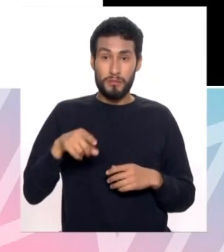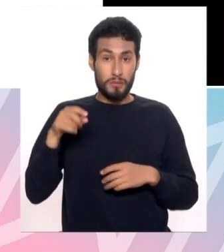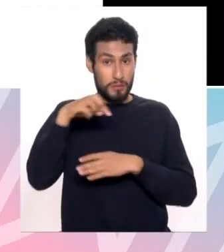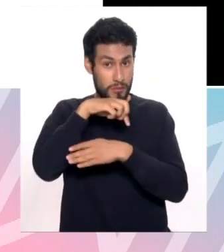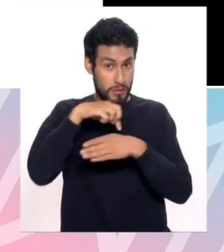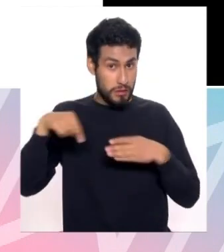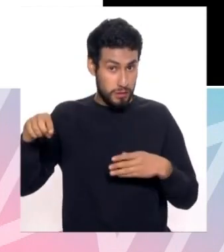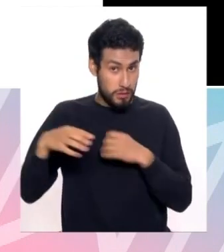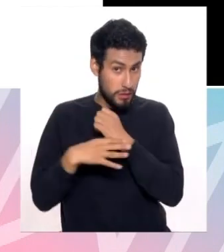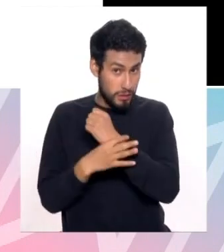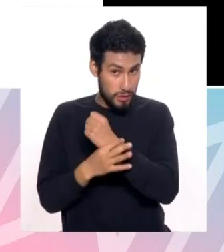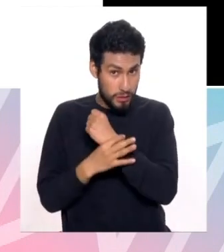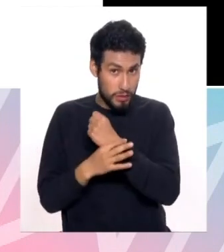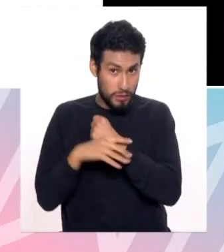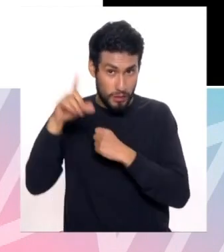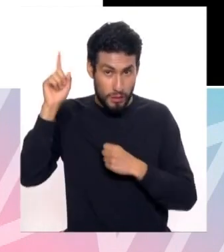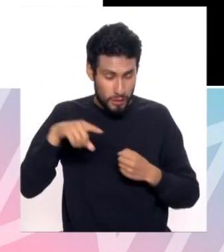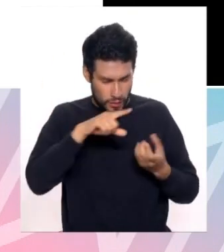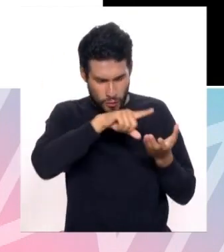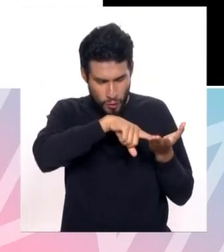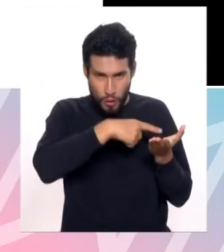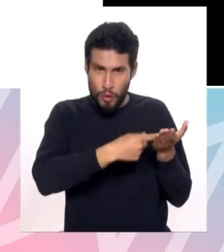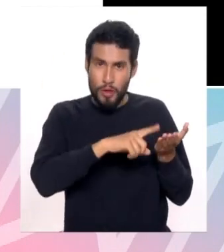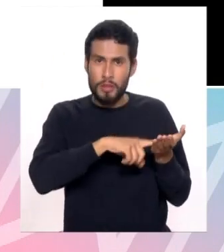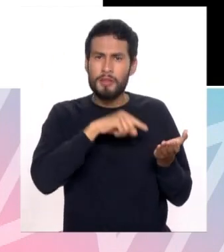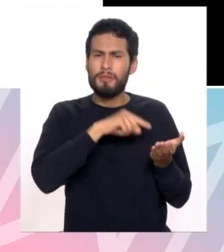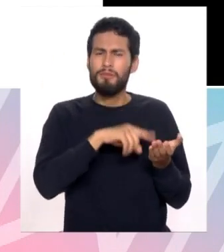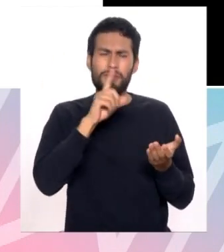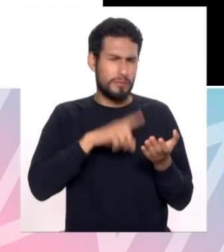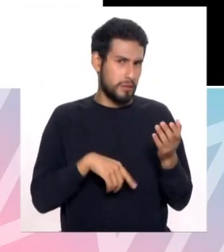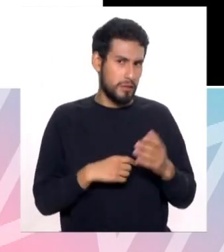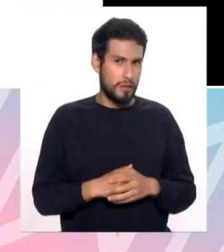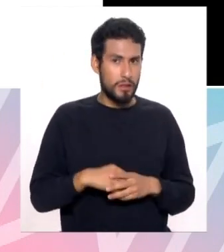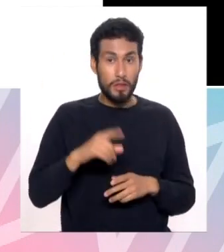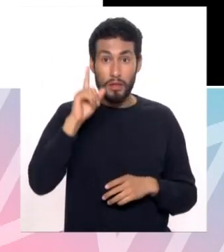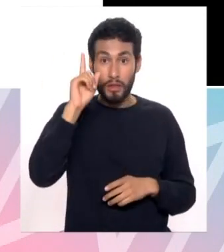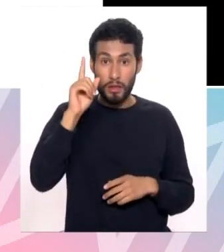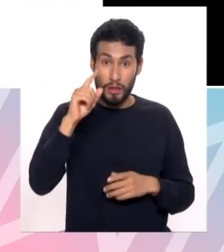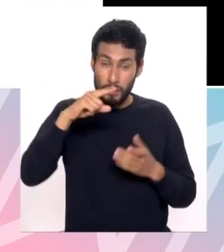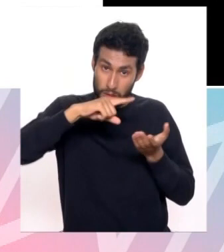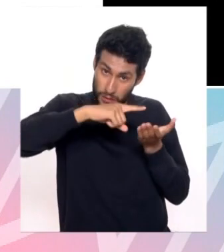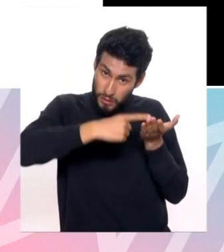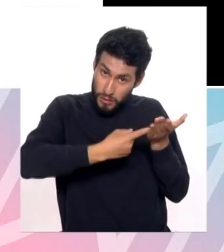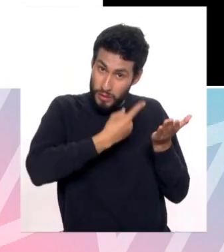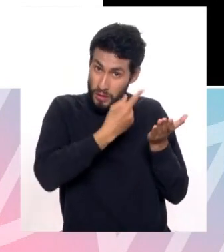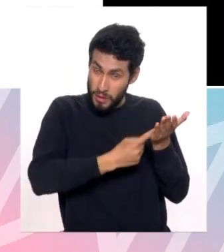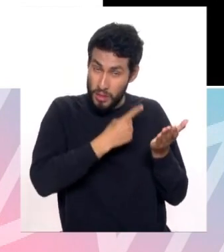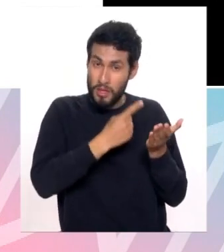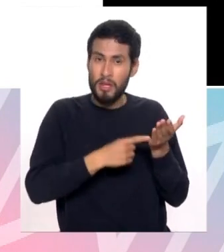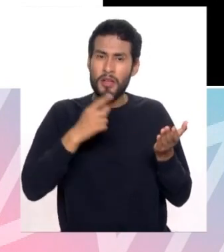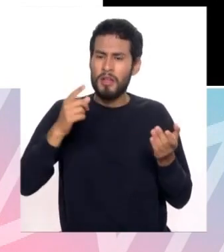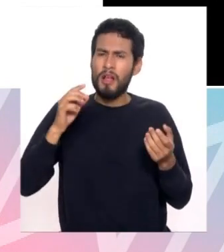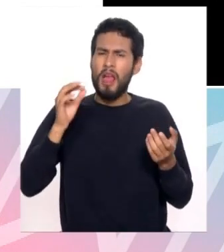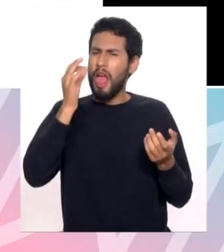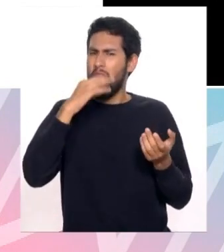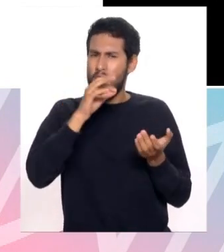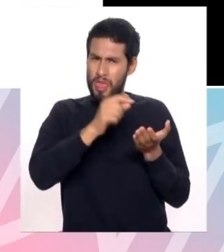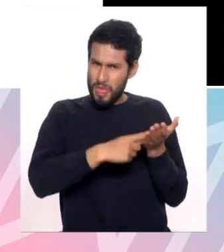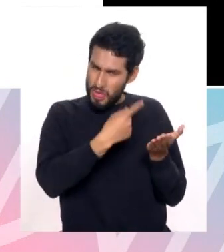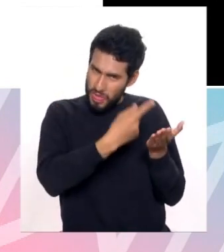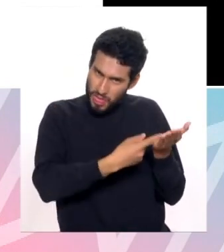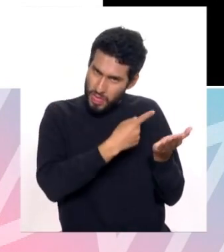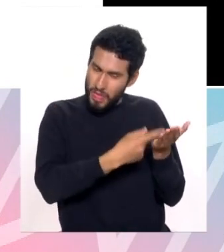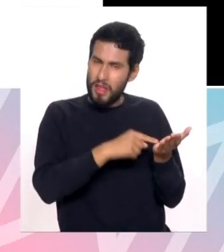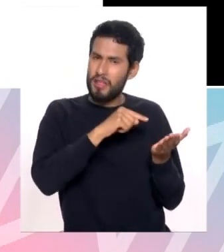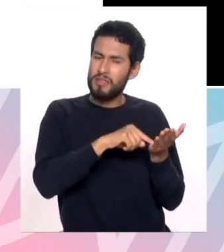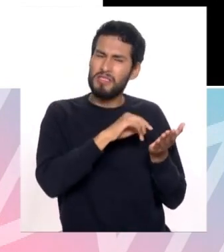profesional de la salud que pueda tomar una muestra. La muestra consiste en realizar un pequeño raspado con una paleta muy, muy delgada